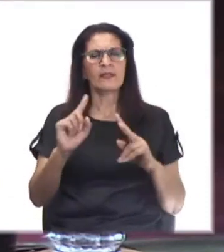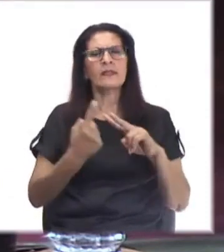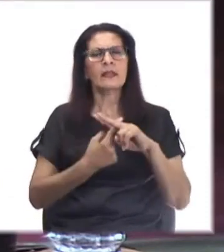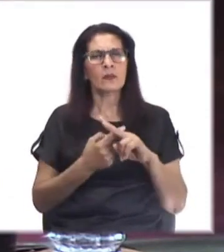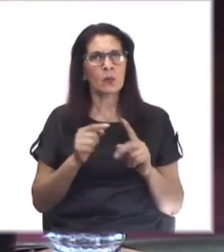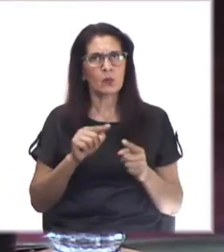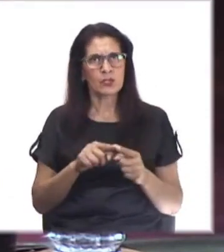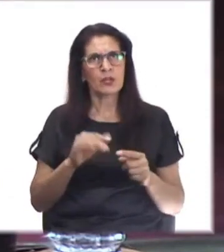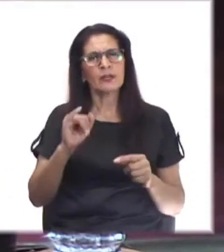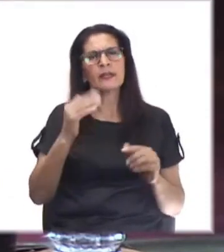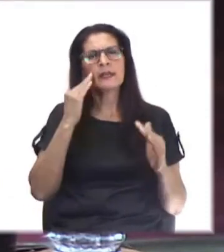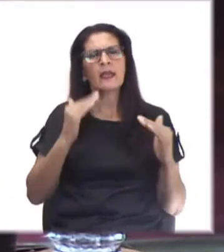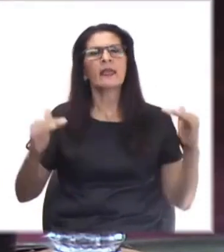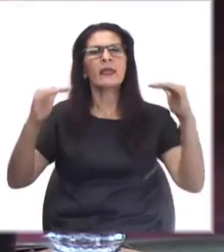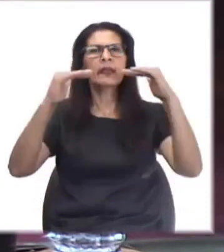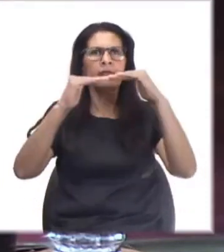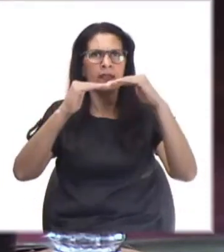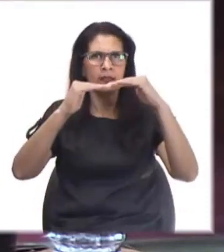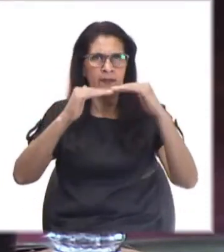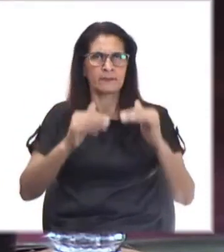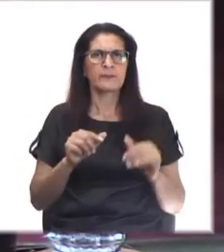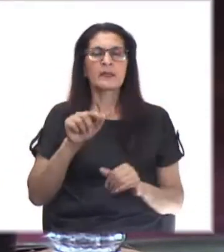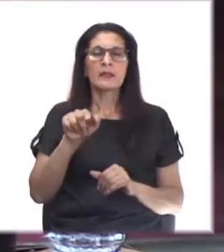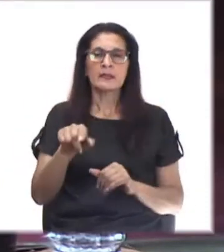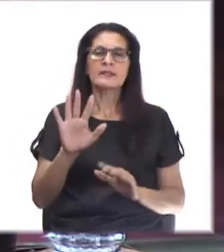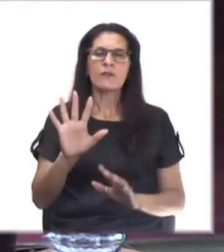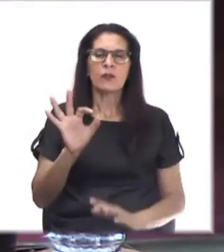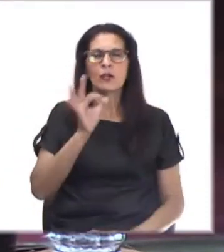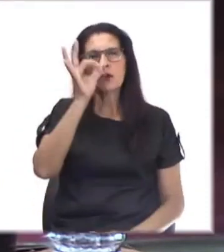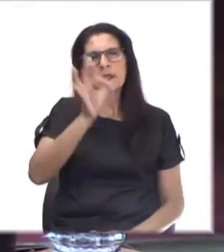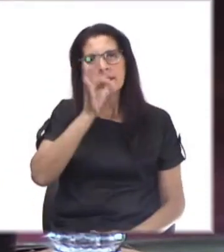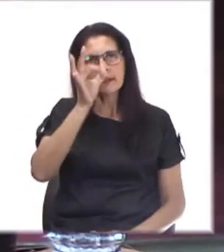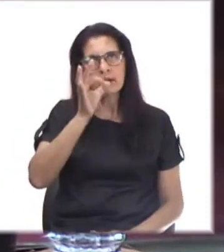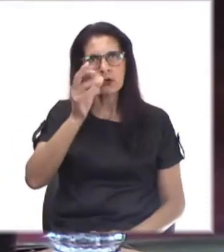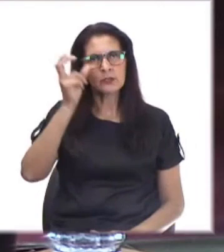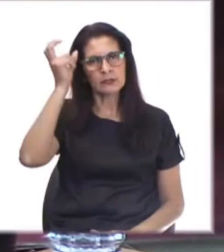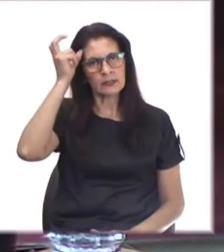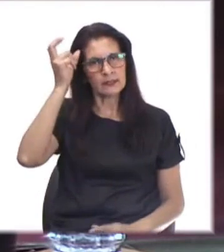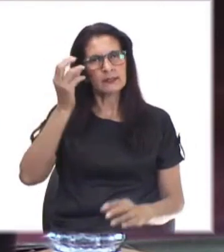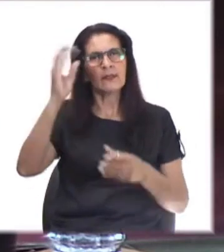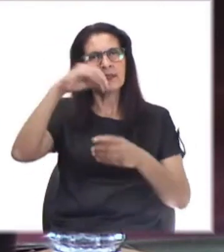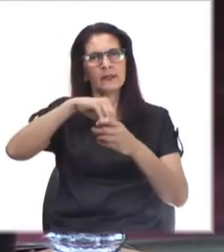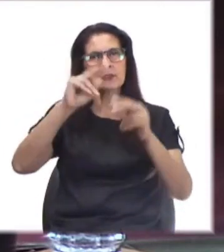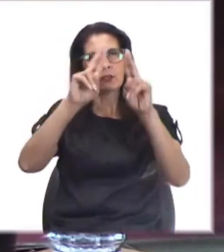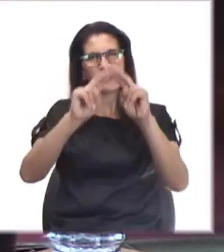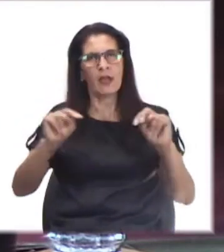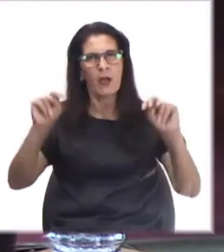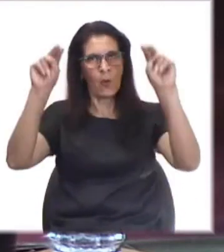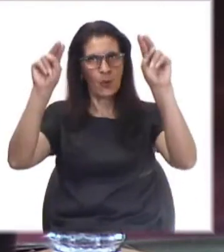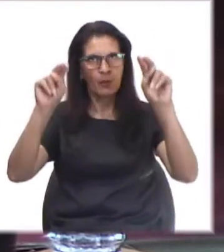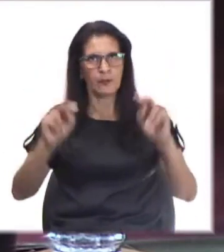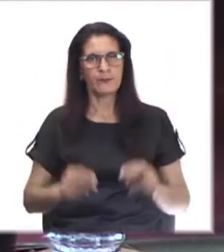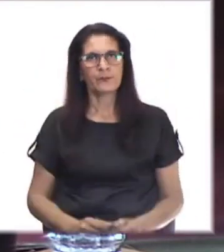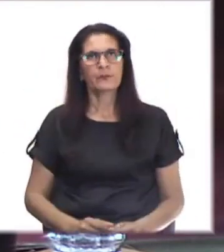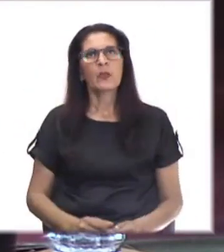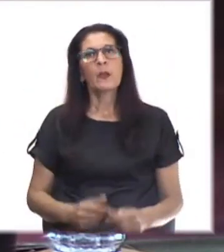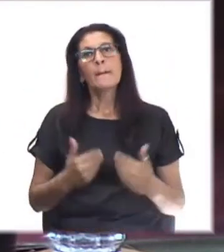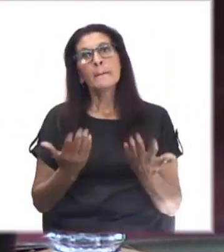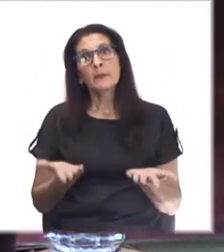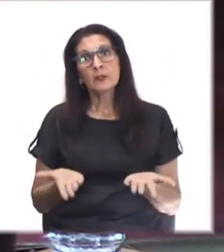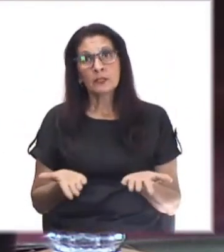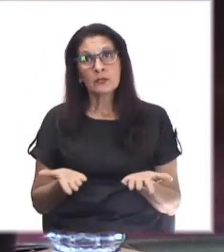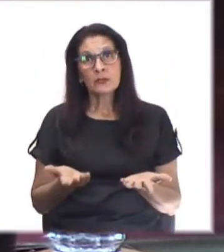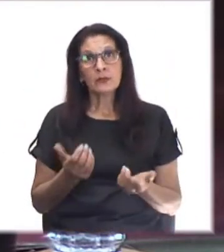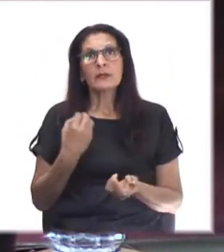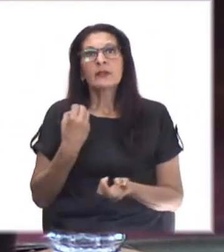y la equidad intergeneracional. Ese fue el discurso de Tabaré Vázquez ante las Naciones Unidas. Por eso nos preguntamos, ¿quién dijo que